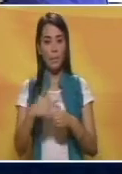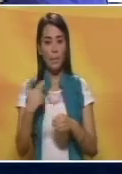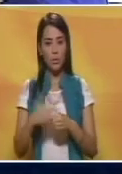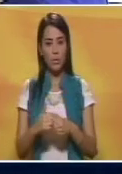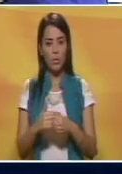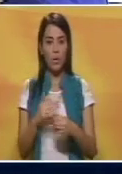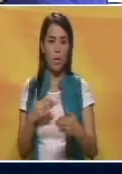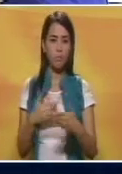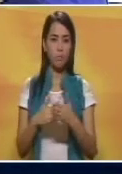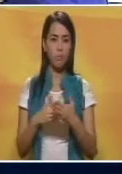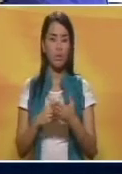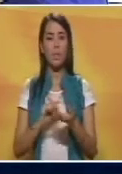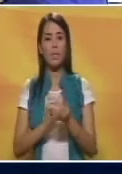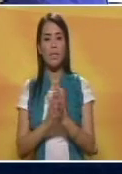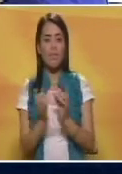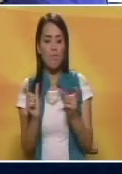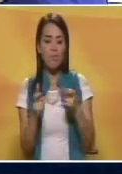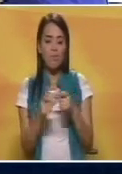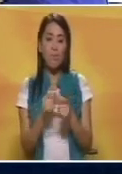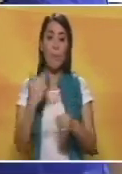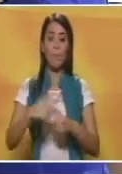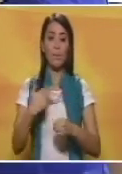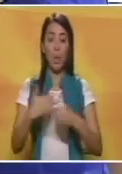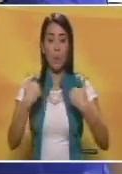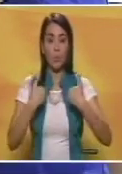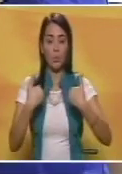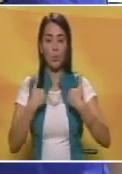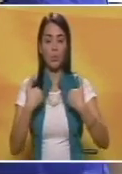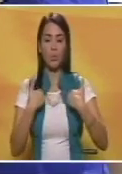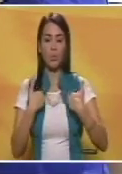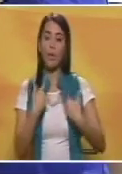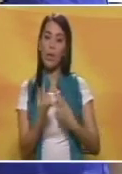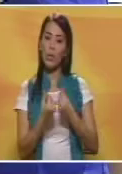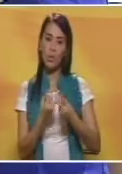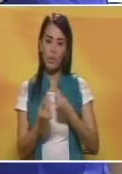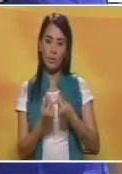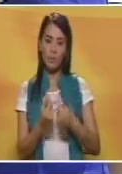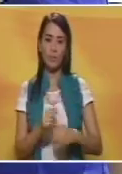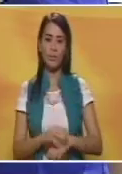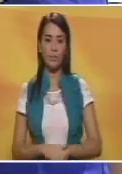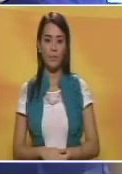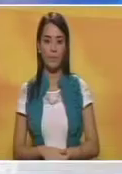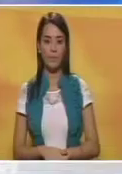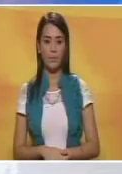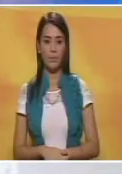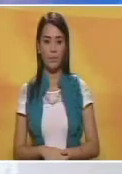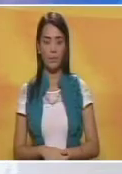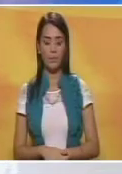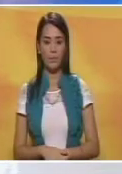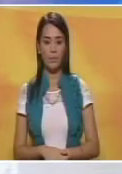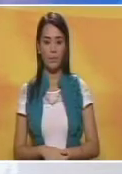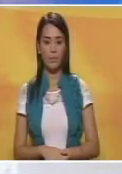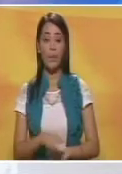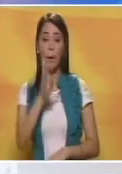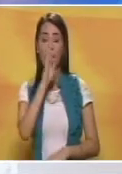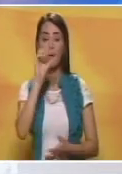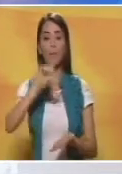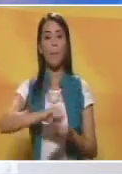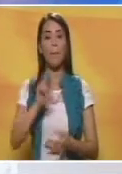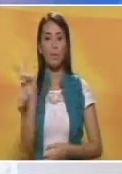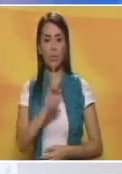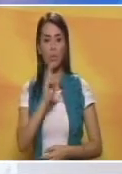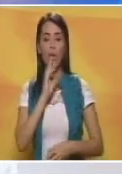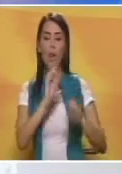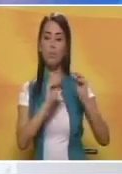eviten una escasez de petróleo que podría afectar el panorama económico global el banco central de venezuela